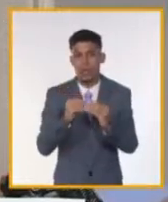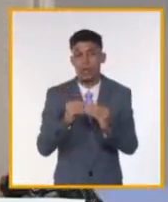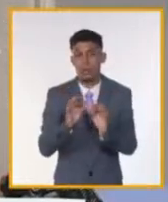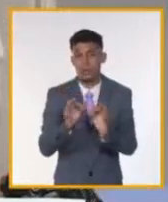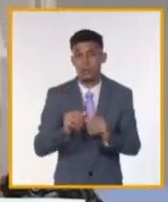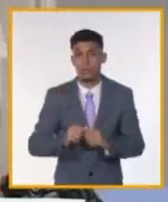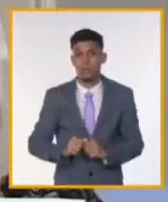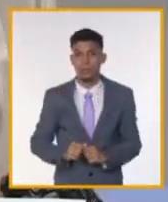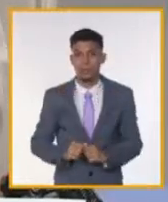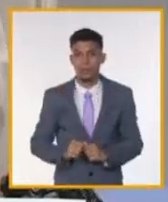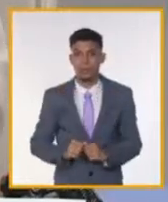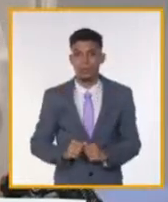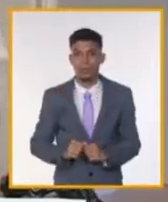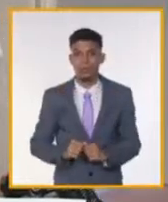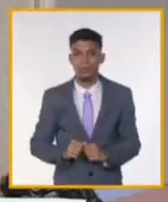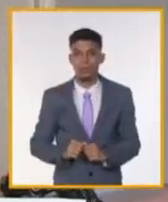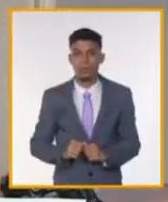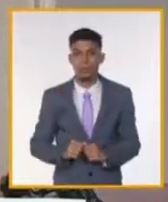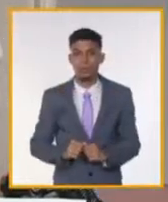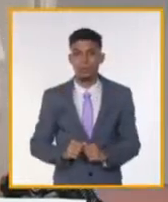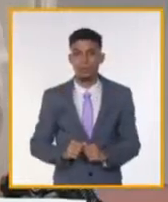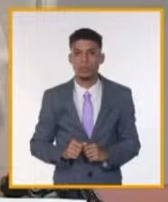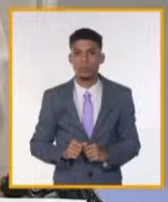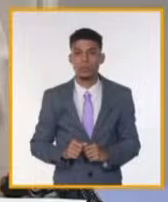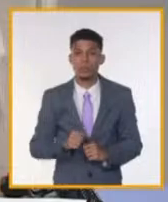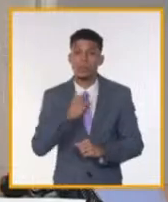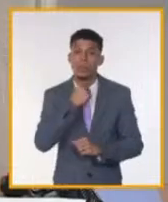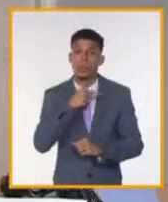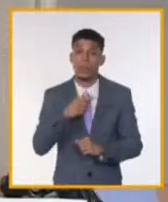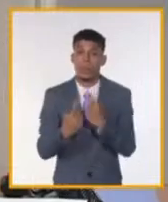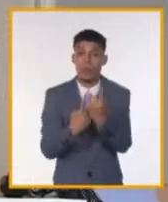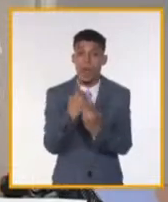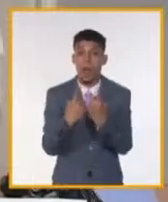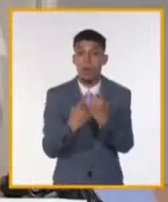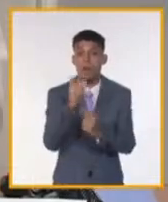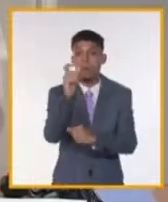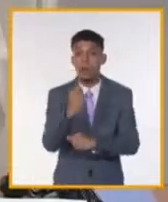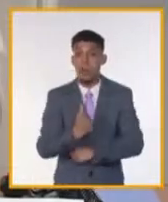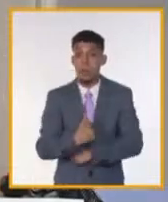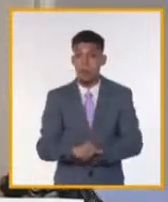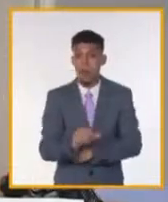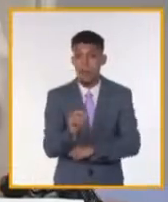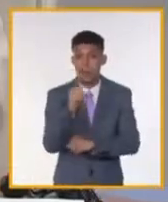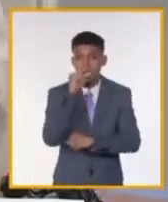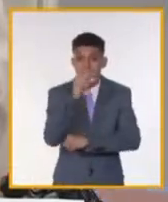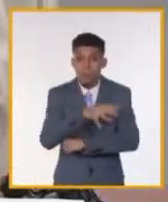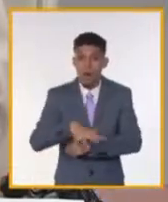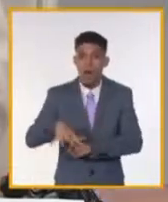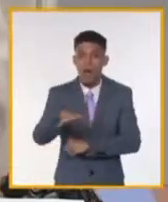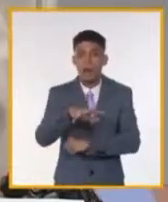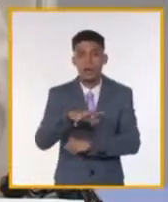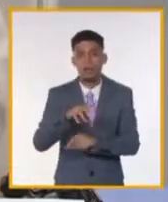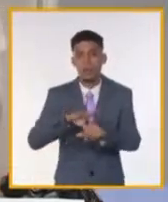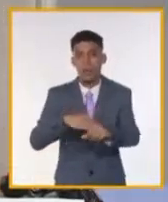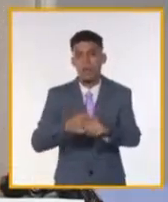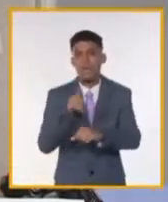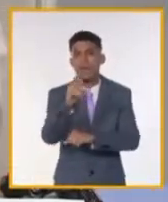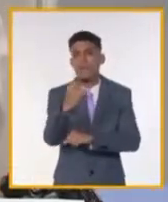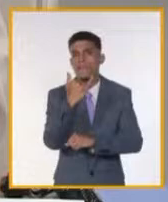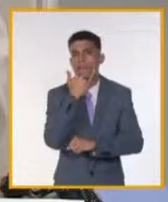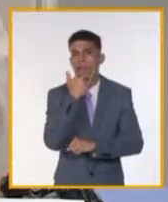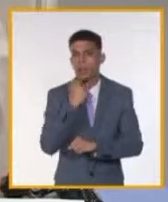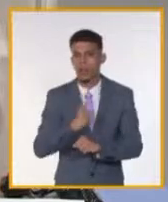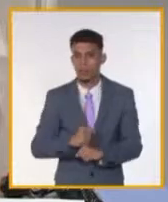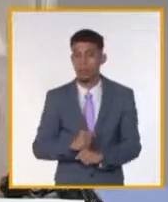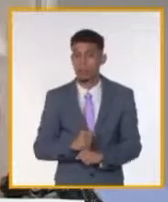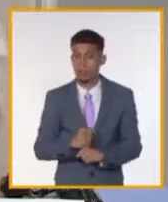próximas generaciones de personas que nazcan en esos lugares después que por ahí pasaron con esos recursos los mineros ilegales. Por eso, la